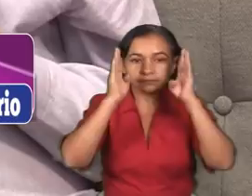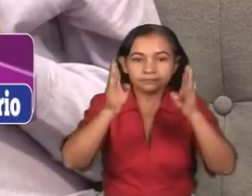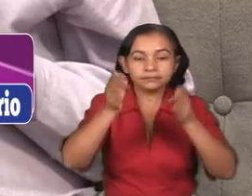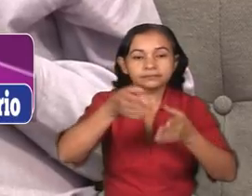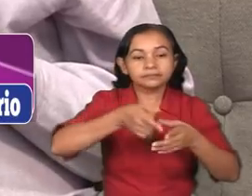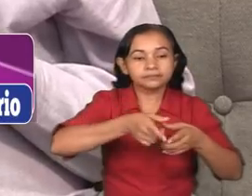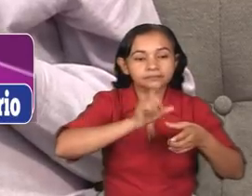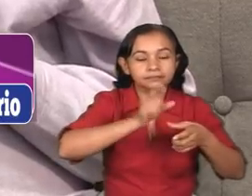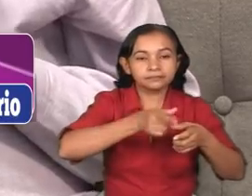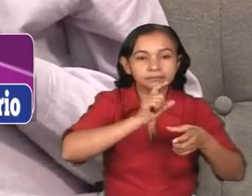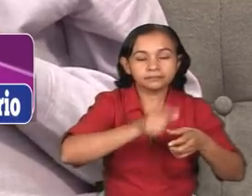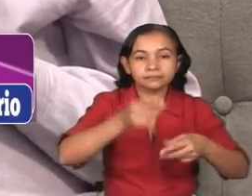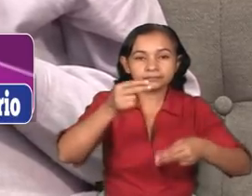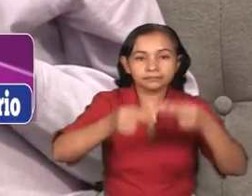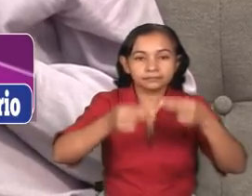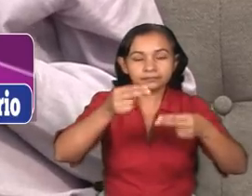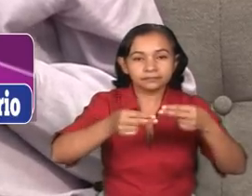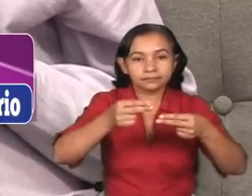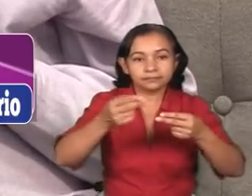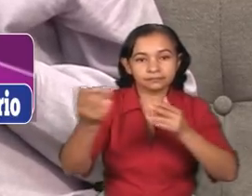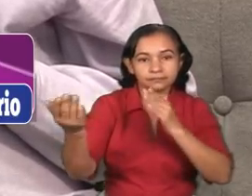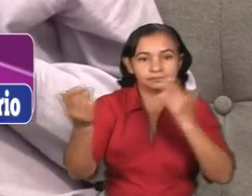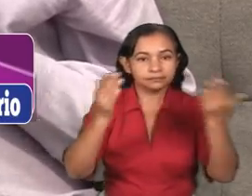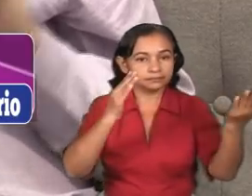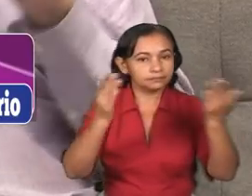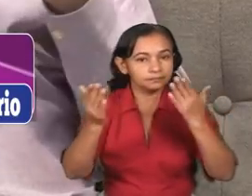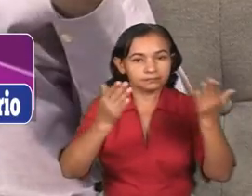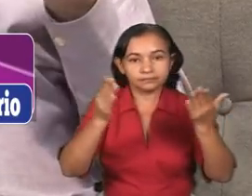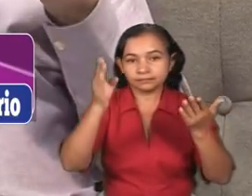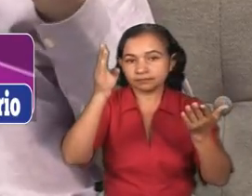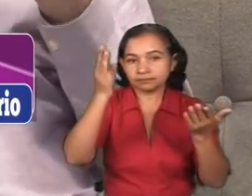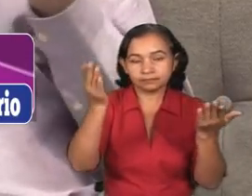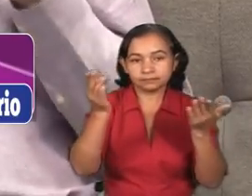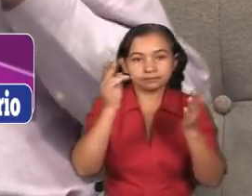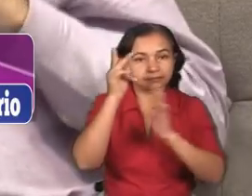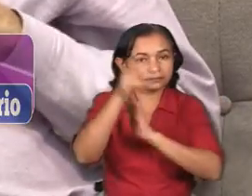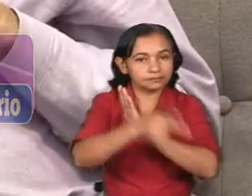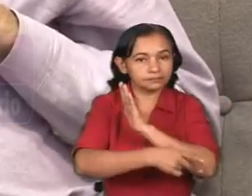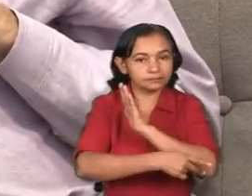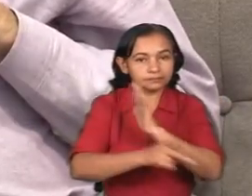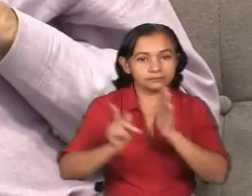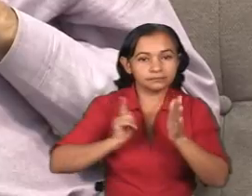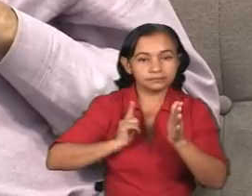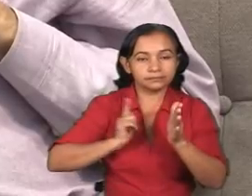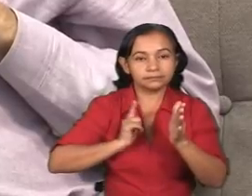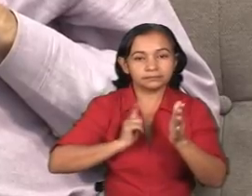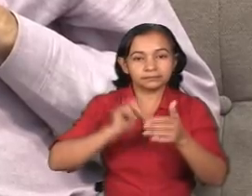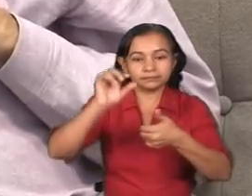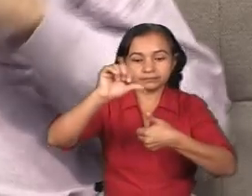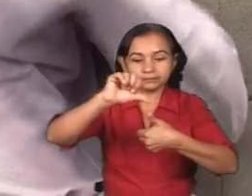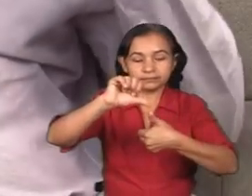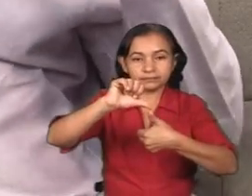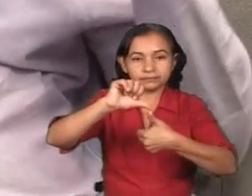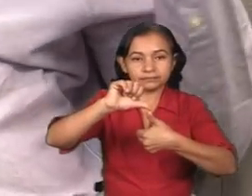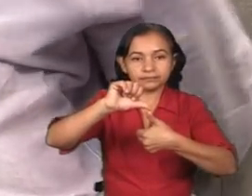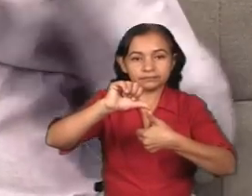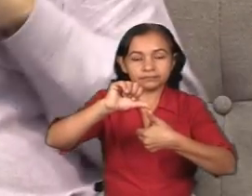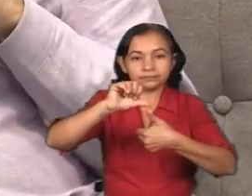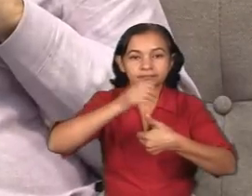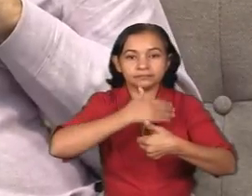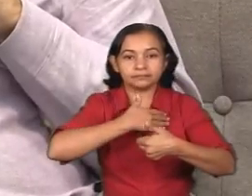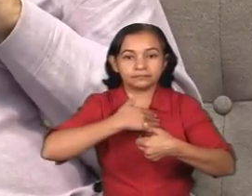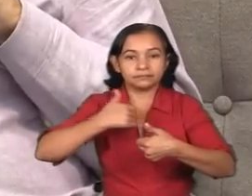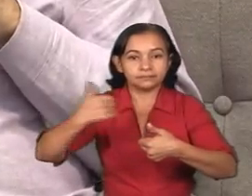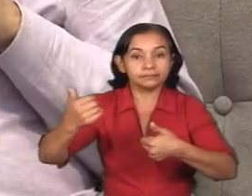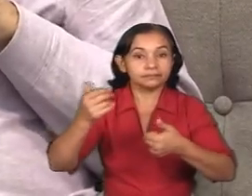sanitario. Números que no van a ser comparados con países que nosotros creemos aquí en el área centroamericana que posible están mejor que nosotros